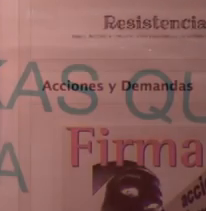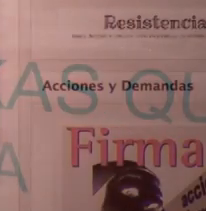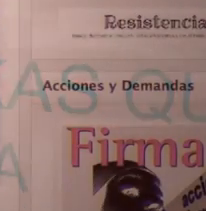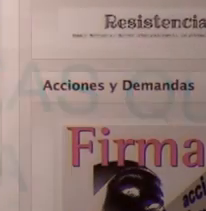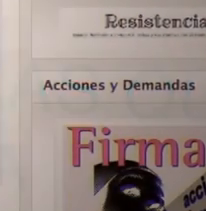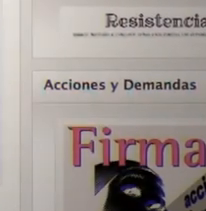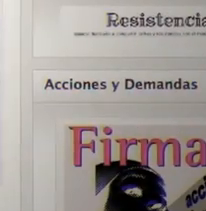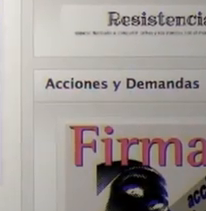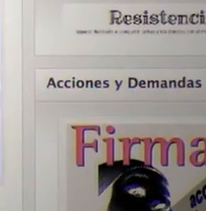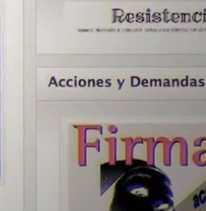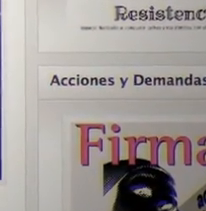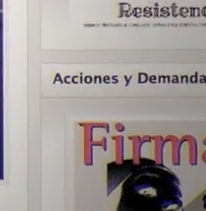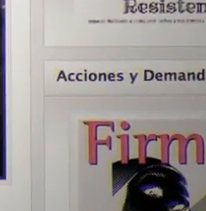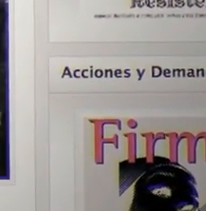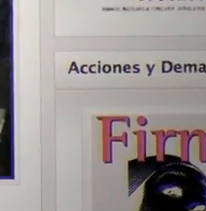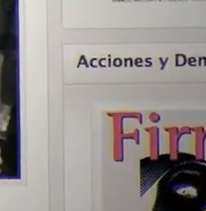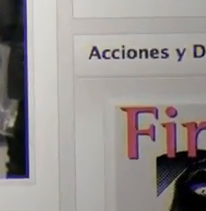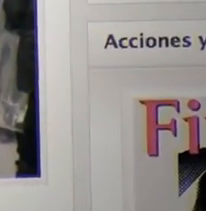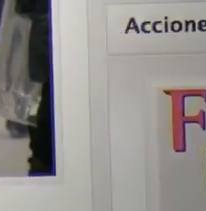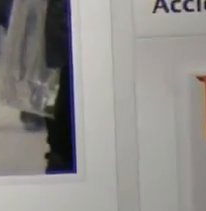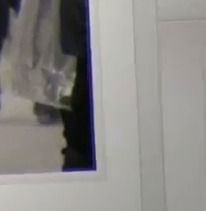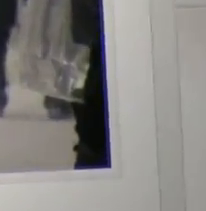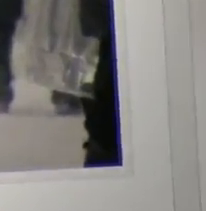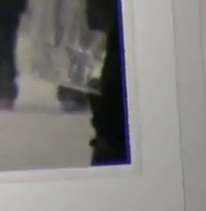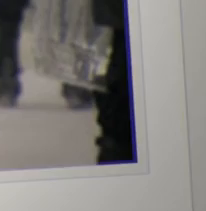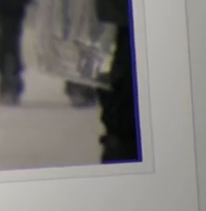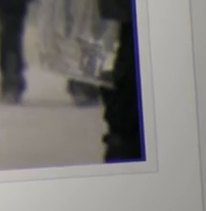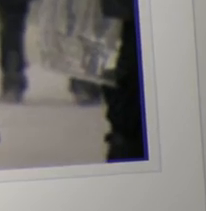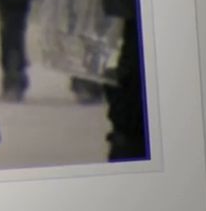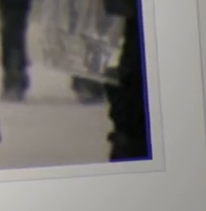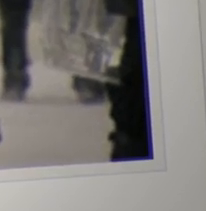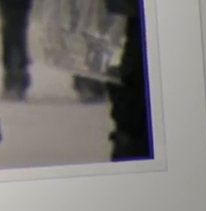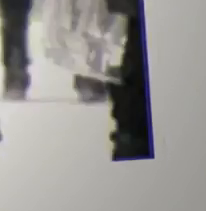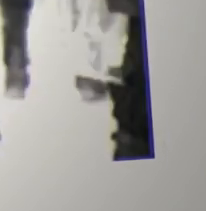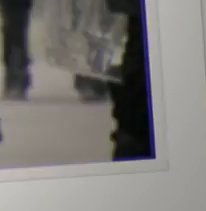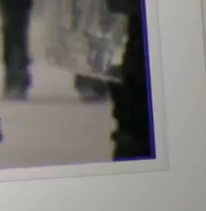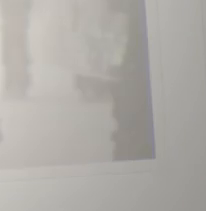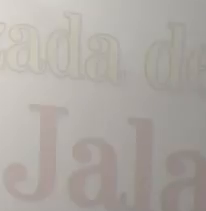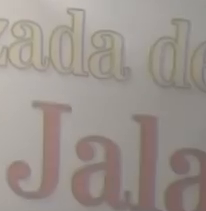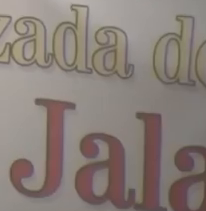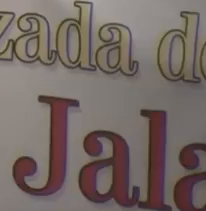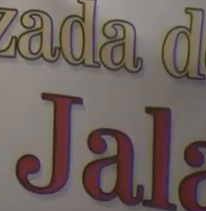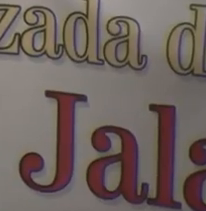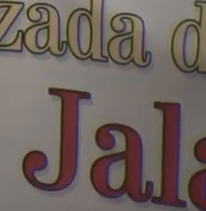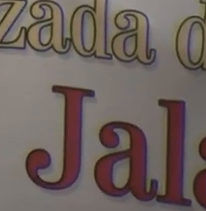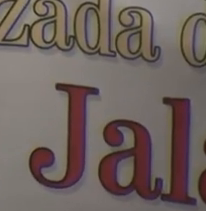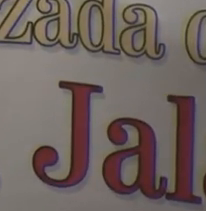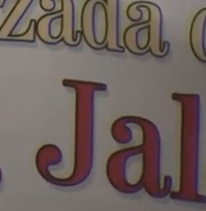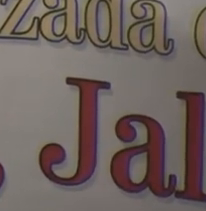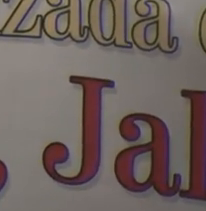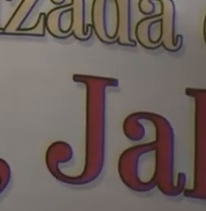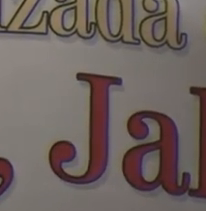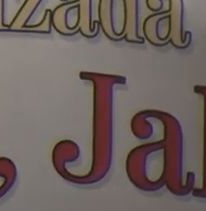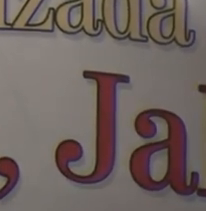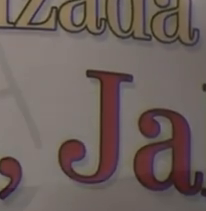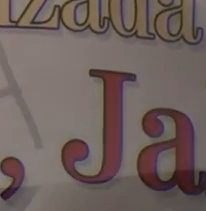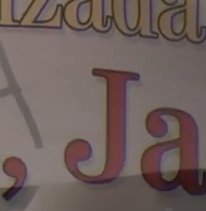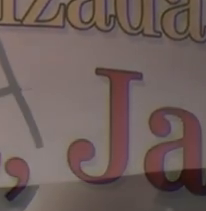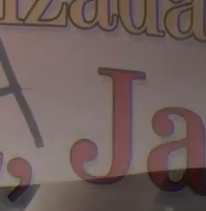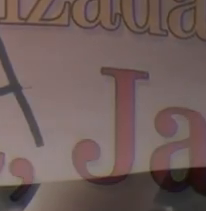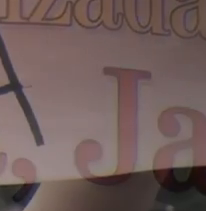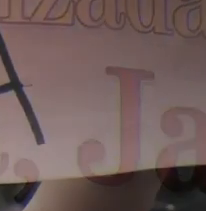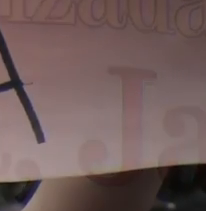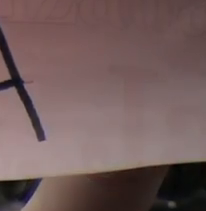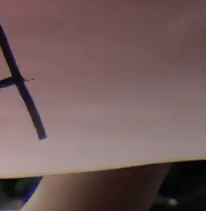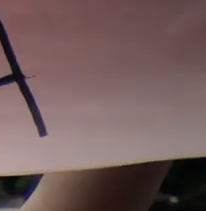todo lo que estaba implicando eh la problemática territorial del ejército y todo lo que estaba implicando vivir bajo un contexto de